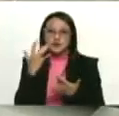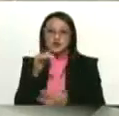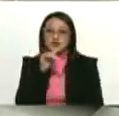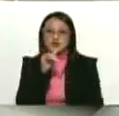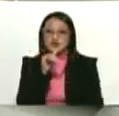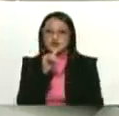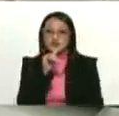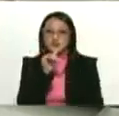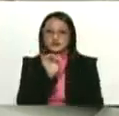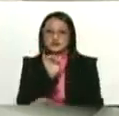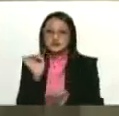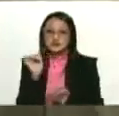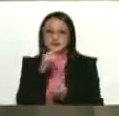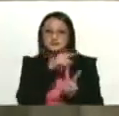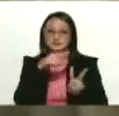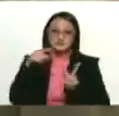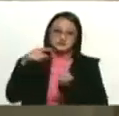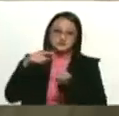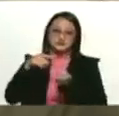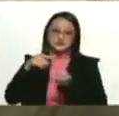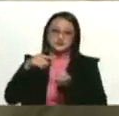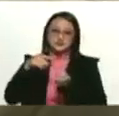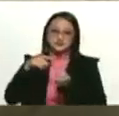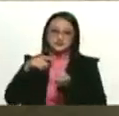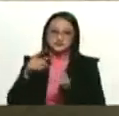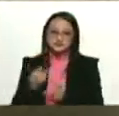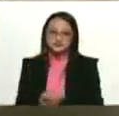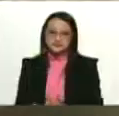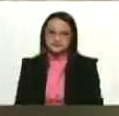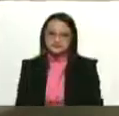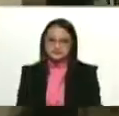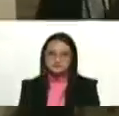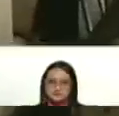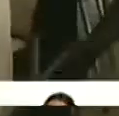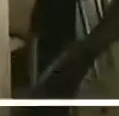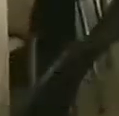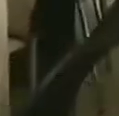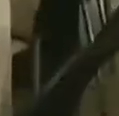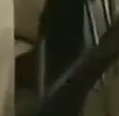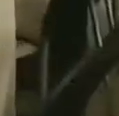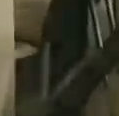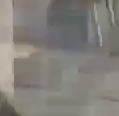nosotros retornamos el contacto a los estudios de Venezolana de Televisión. Adelante.